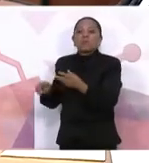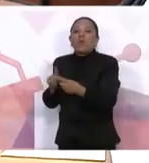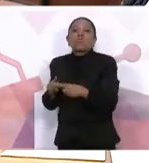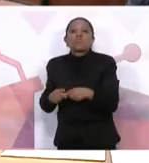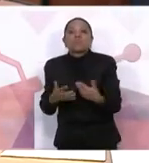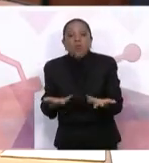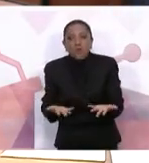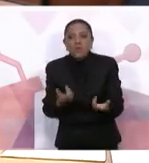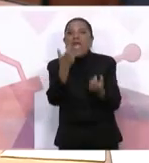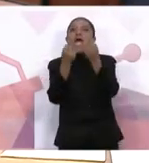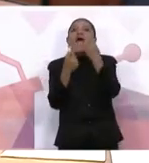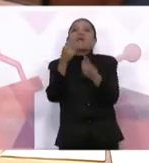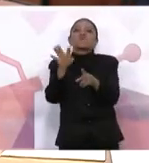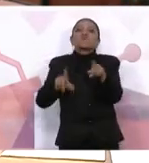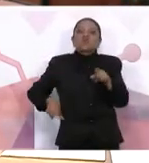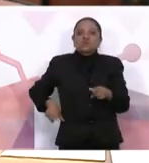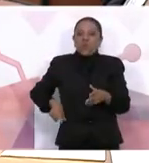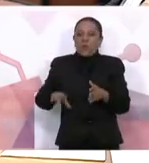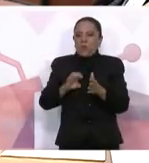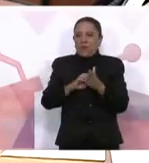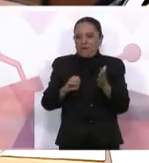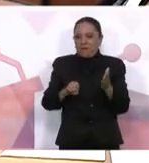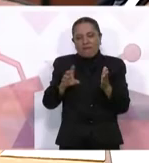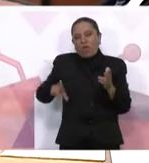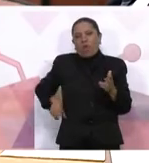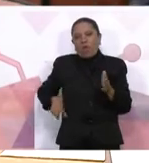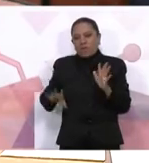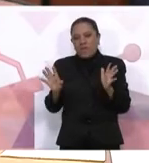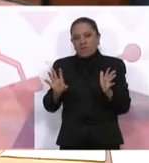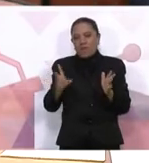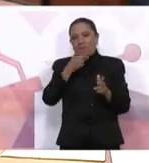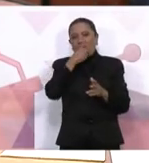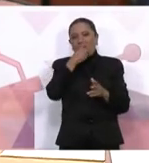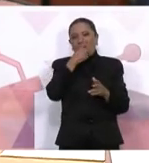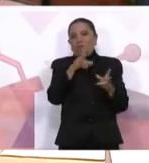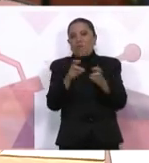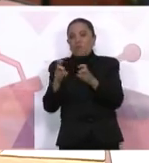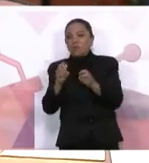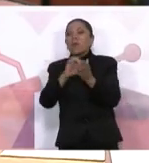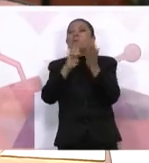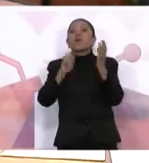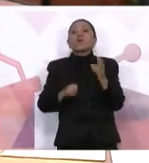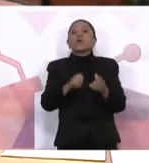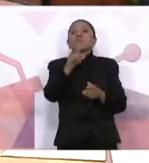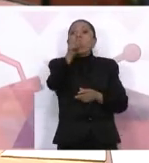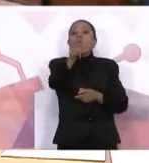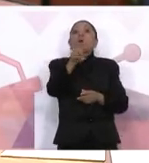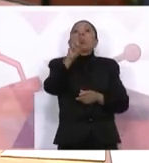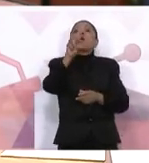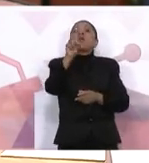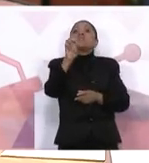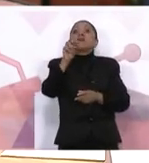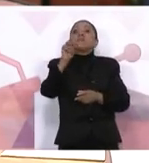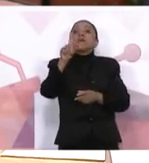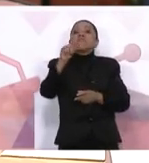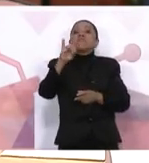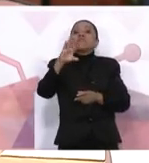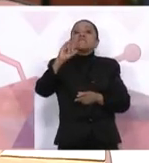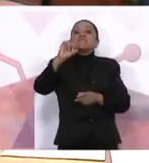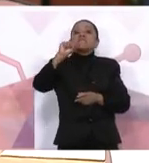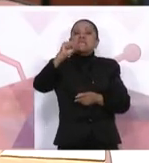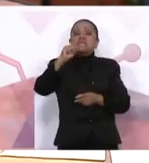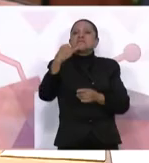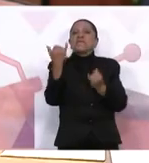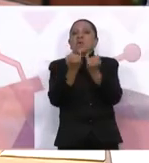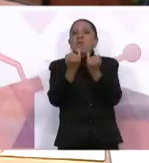públicos por ejemplo él fidel demédecis y también el presidente municipal de tlaquiltenango